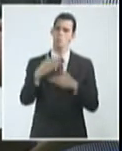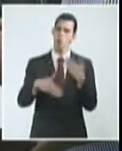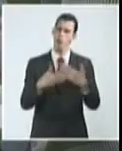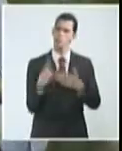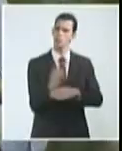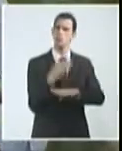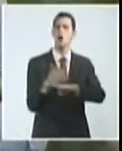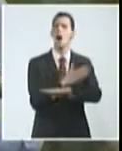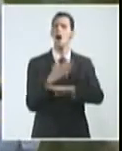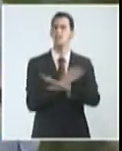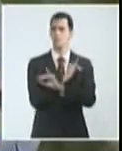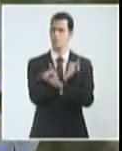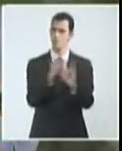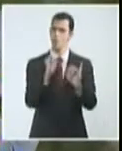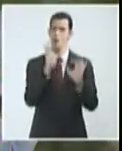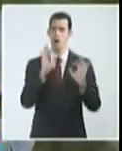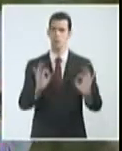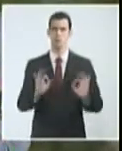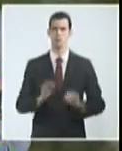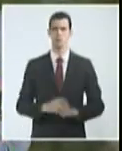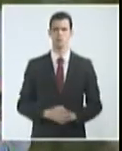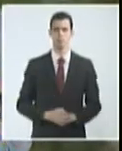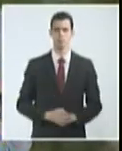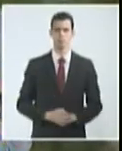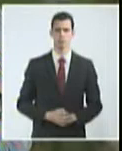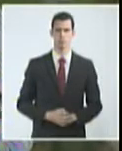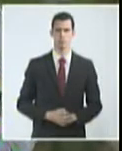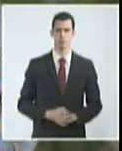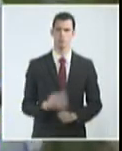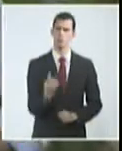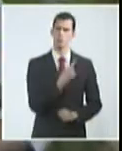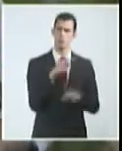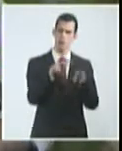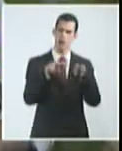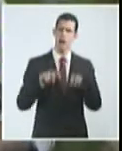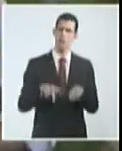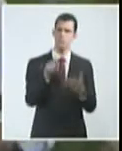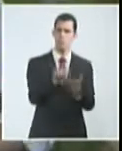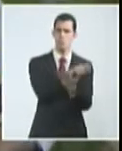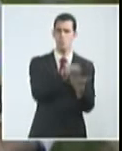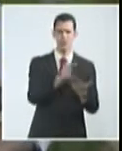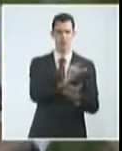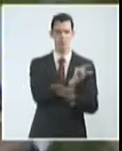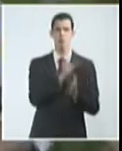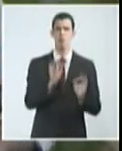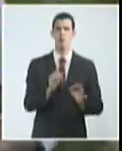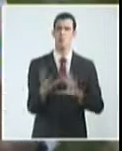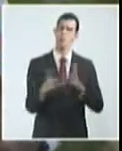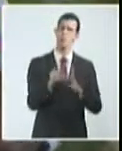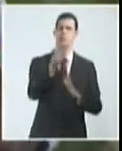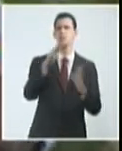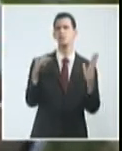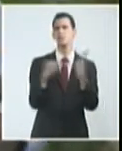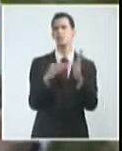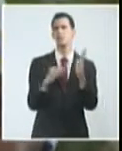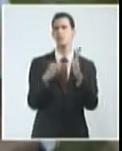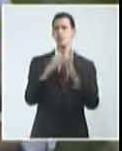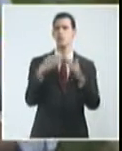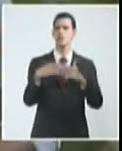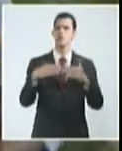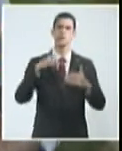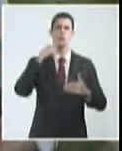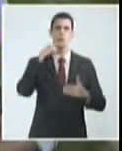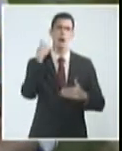ha transitado la economía, como explicamos en la Asamblea Nacional del Poder Popular, el país dejó de recibir más de 3.000 millones de dólares en año y